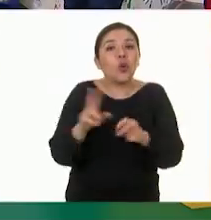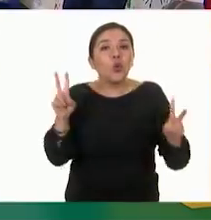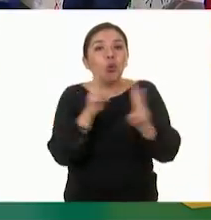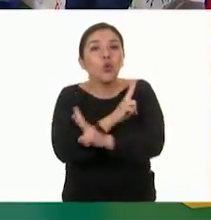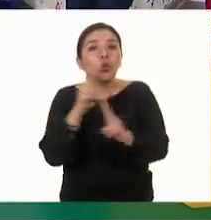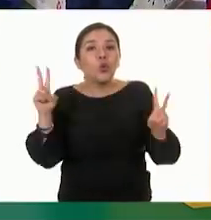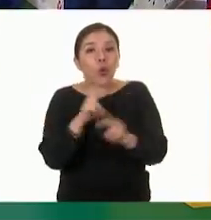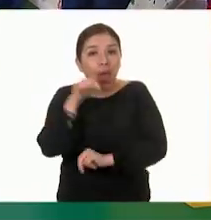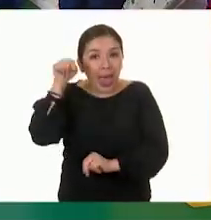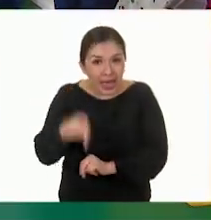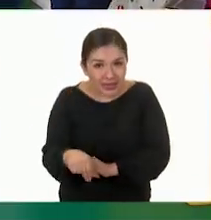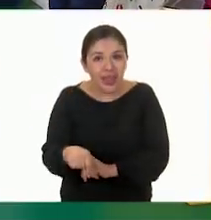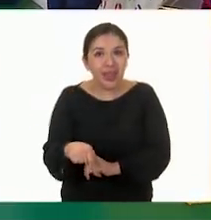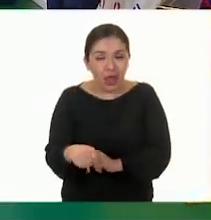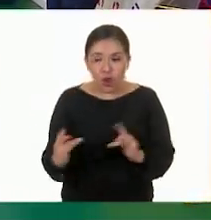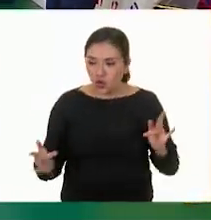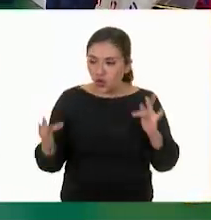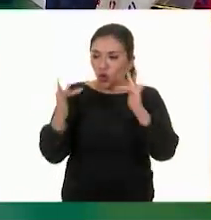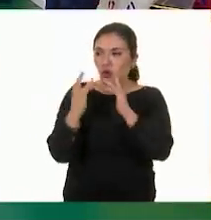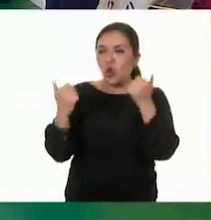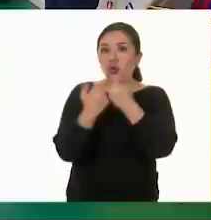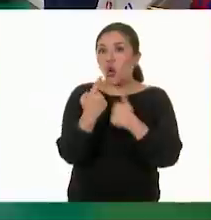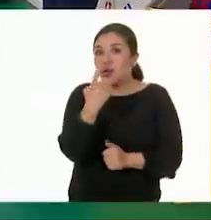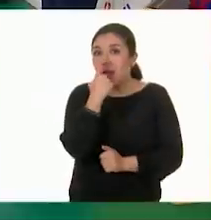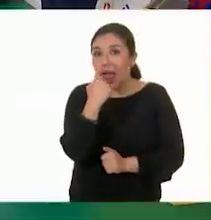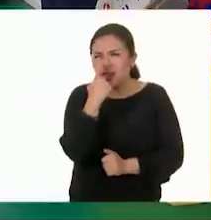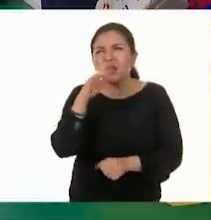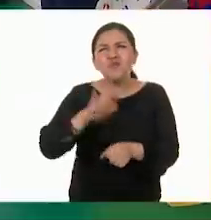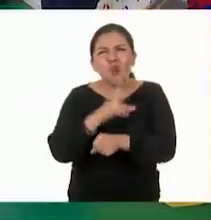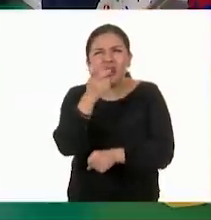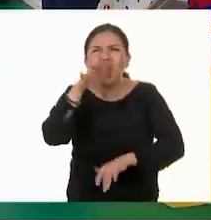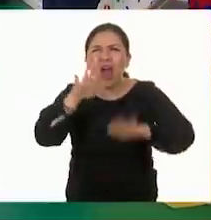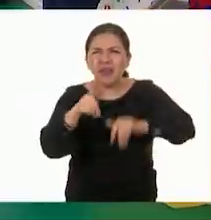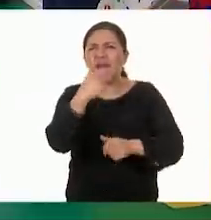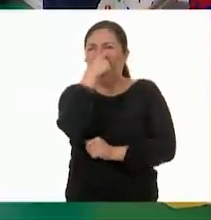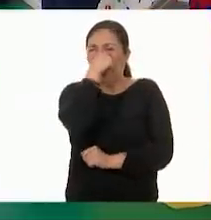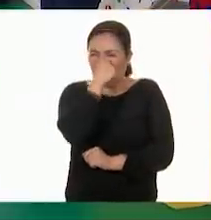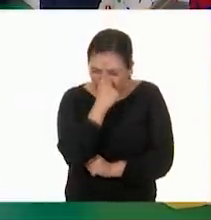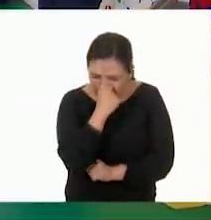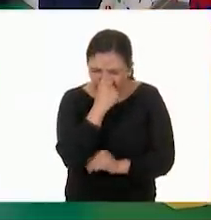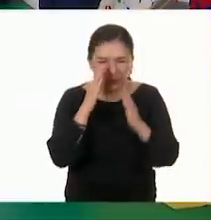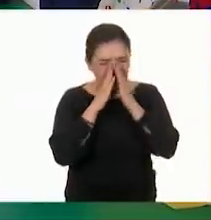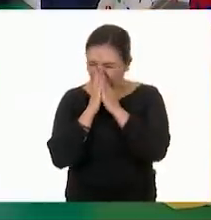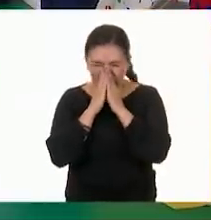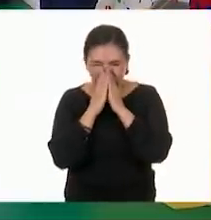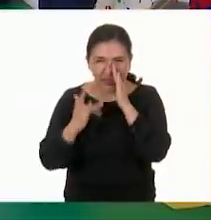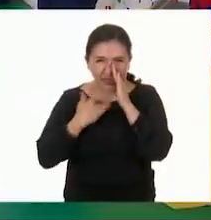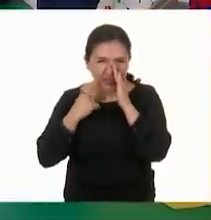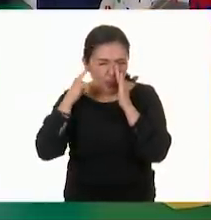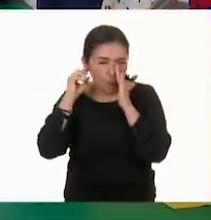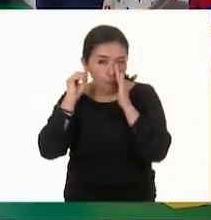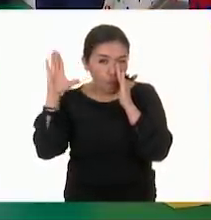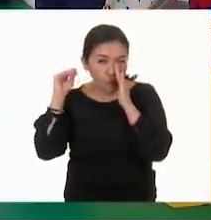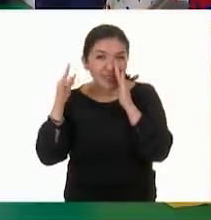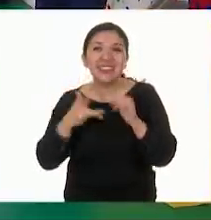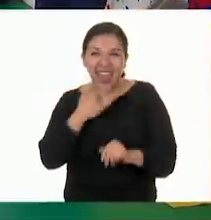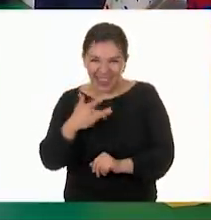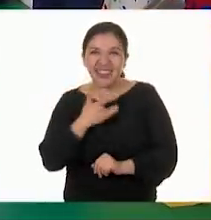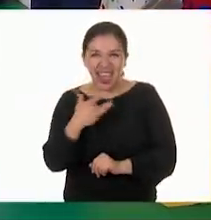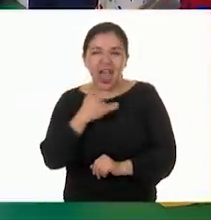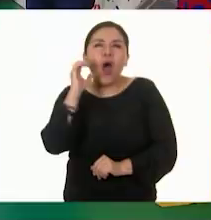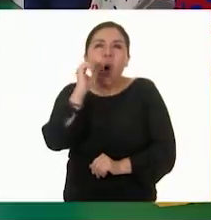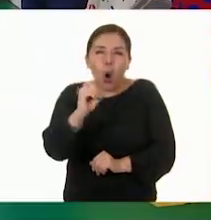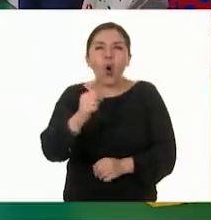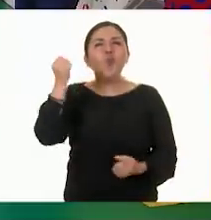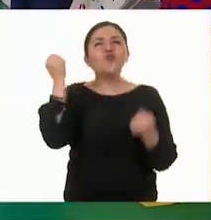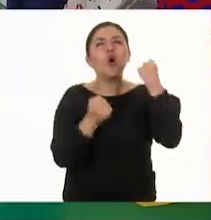tímpano. Ay, como está conectado a la nariz, es por eso que a veces cuando nos sonamos, sentimos en el oído así ¡pum! Exactamente, o como cuando vas